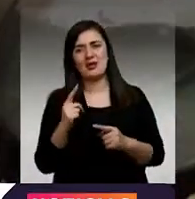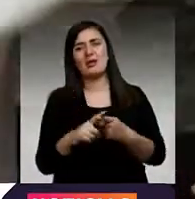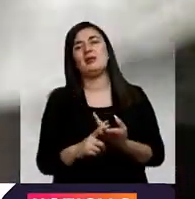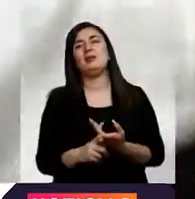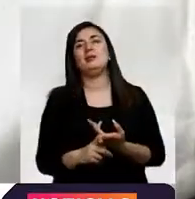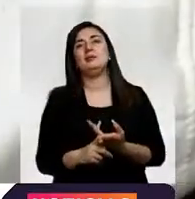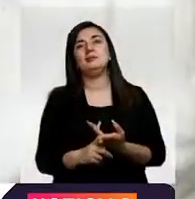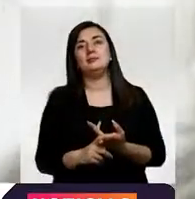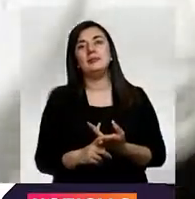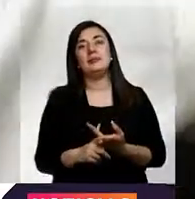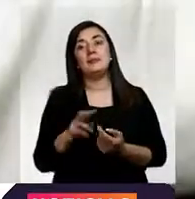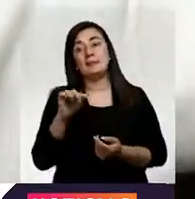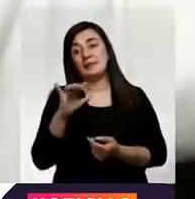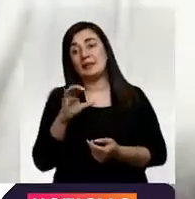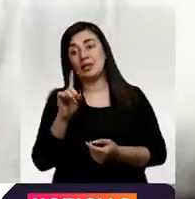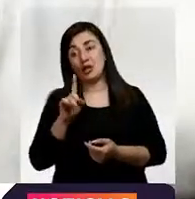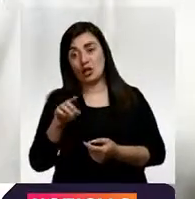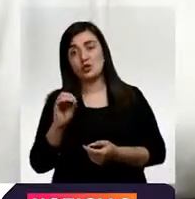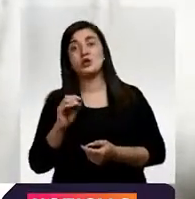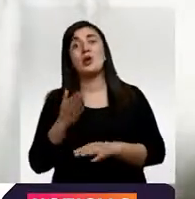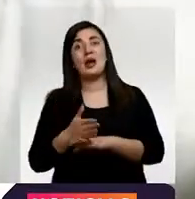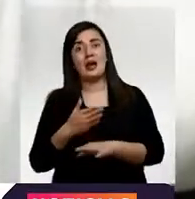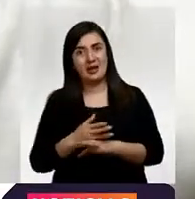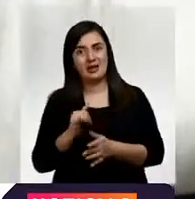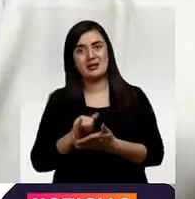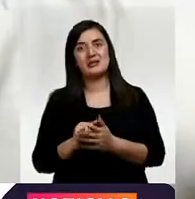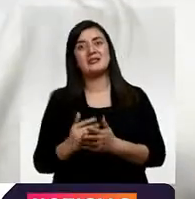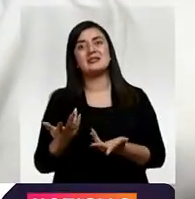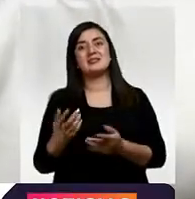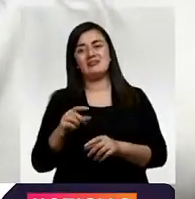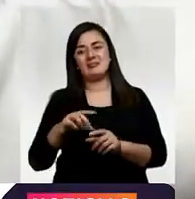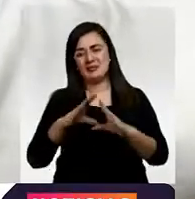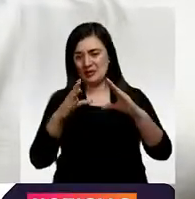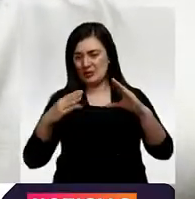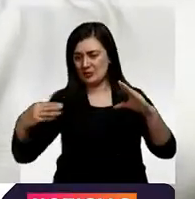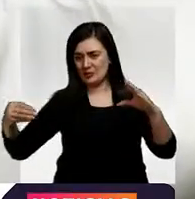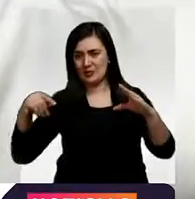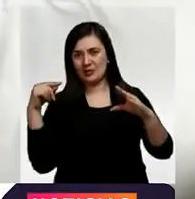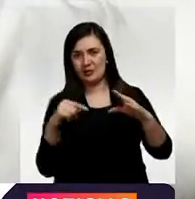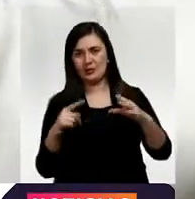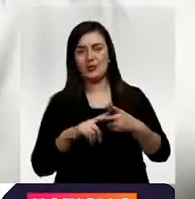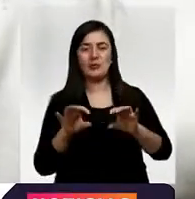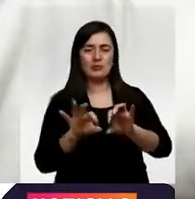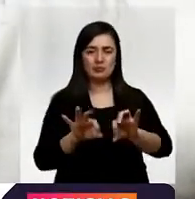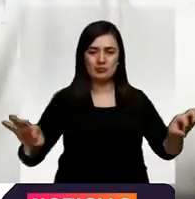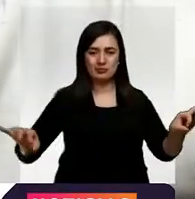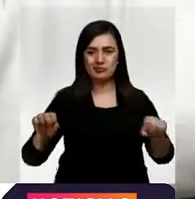El mismo Picasso había hecho con el sillín y el manubrio, hizo